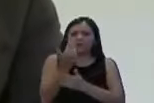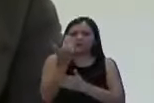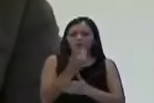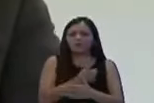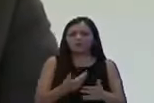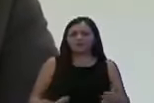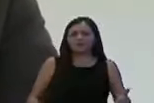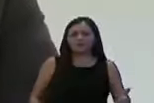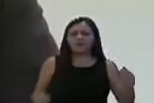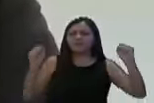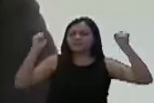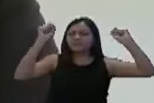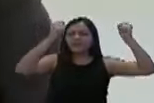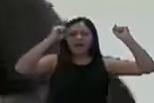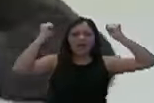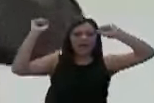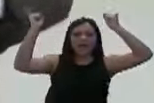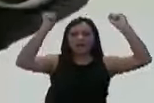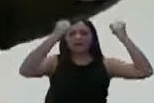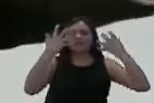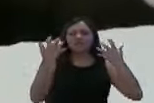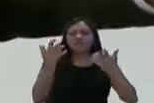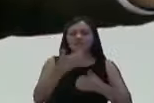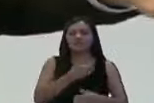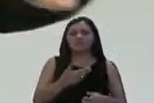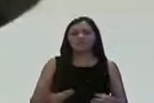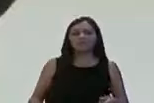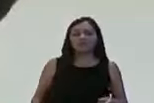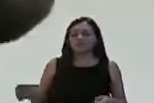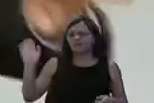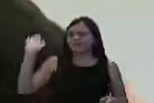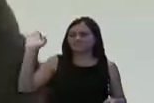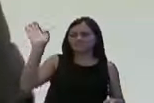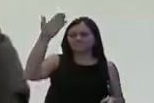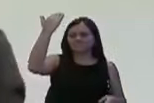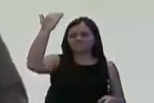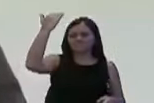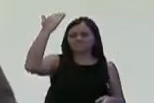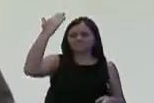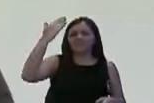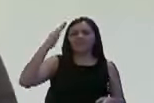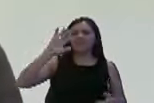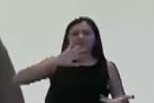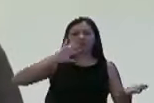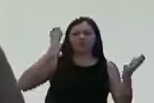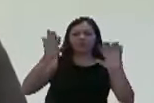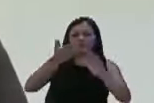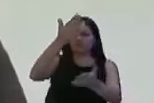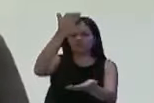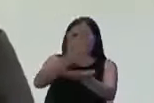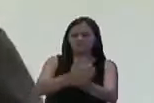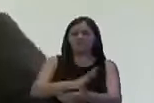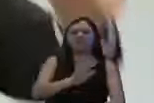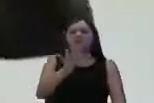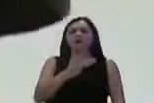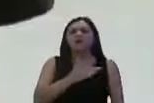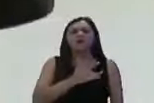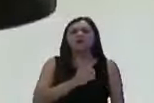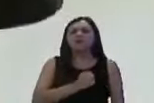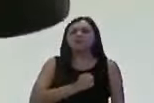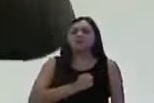llegan a la presidencia para ver si ya quitan a Correa paran la revolución ciudadana qué pena en el